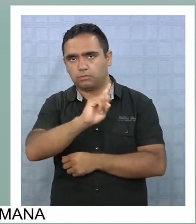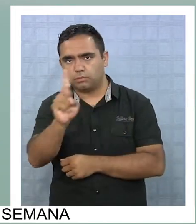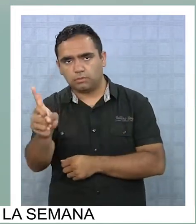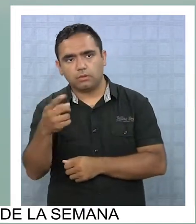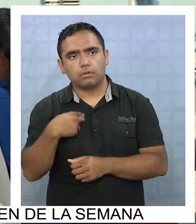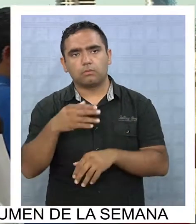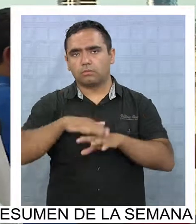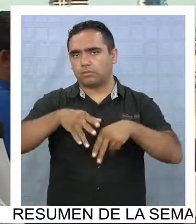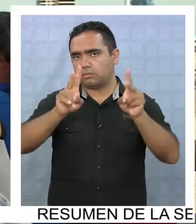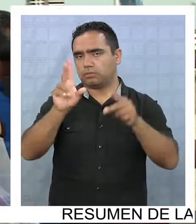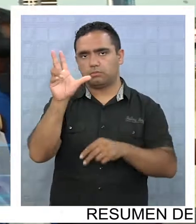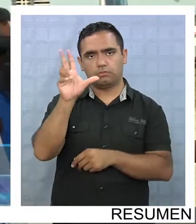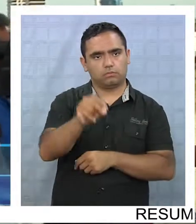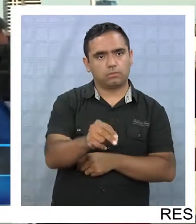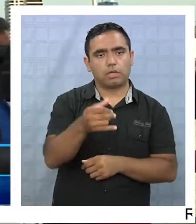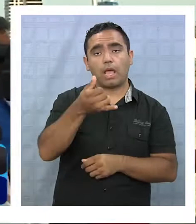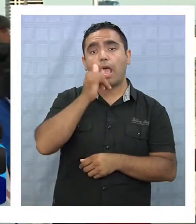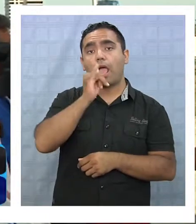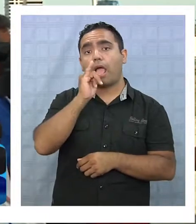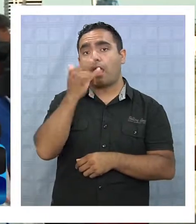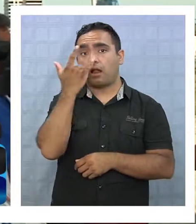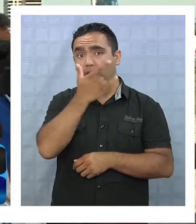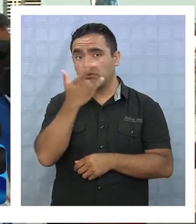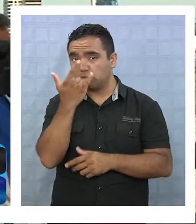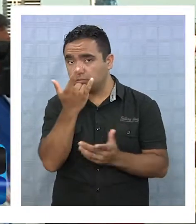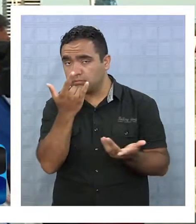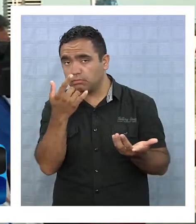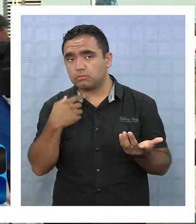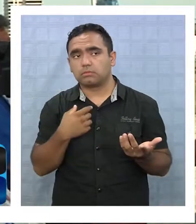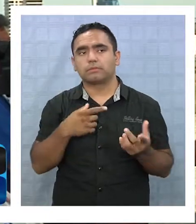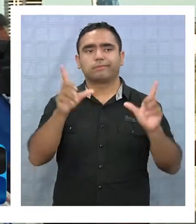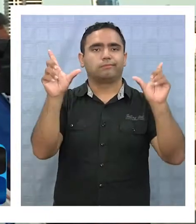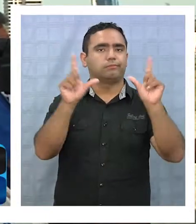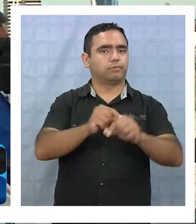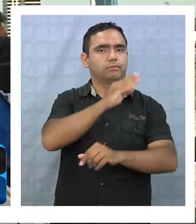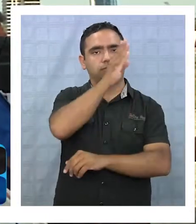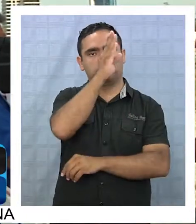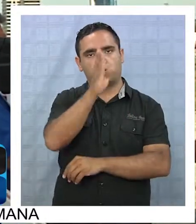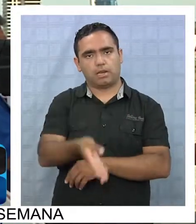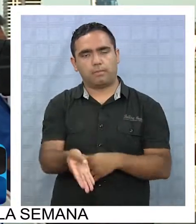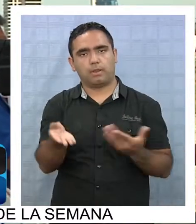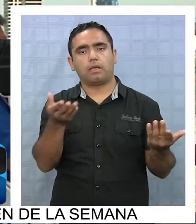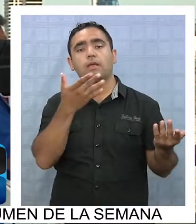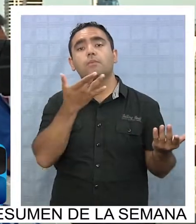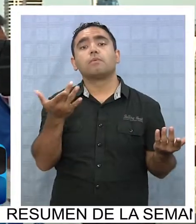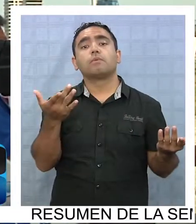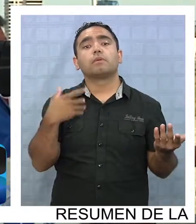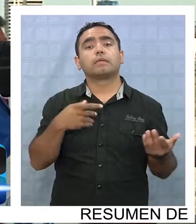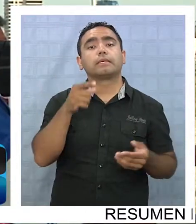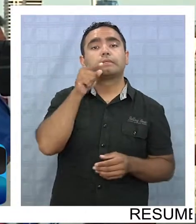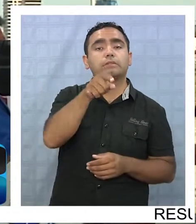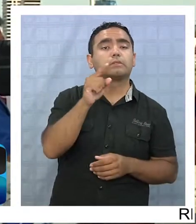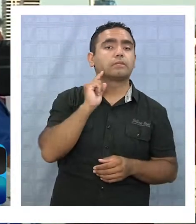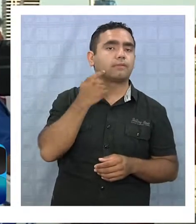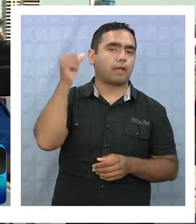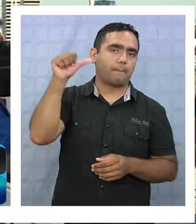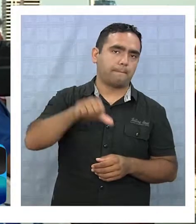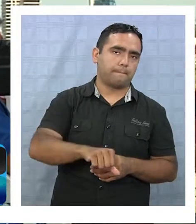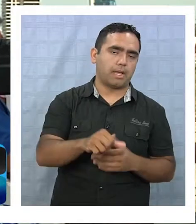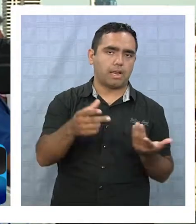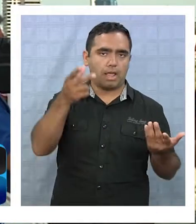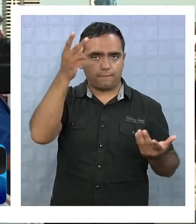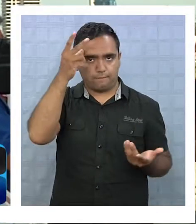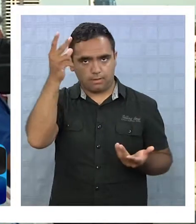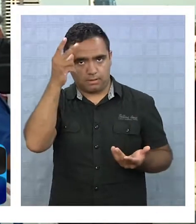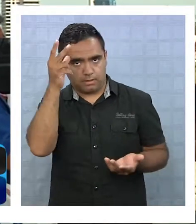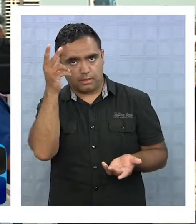La idea es que cualquier ingesta de alcohol sea, digamos, disminuida o eliminada, porque eso dimite las capacidades de las personas. Cualquier capacidad o cualquier